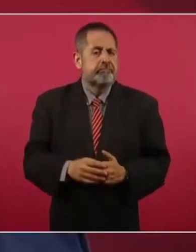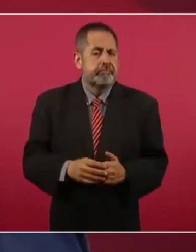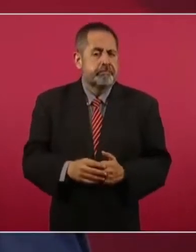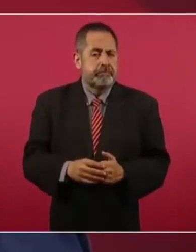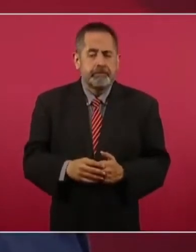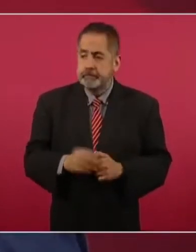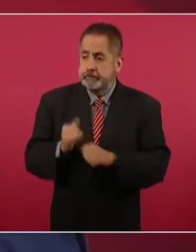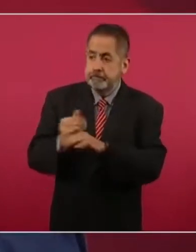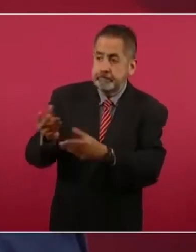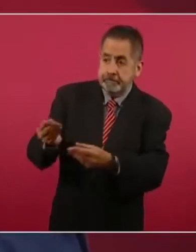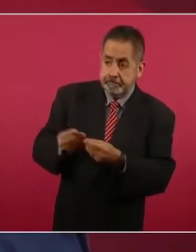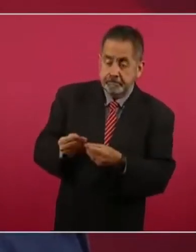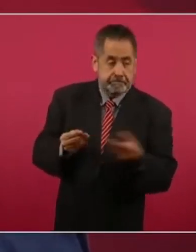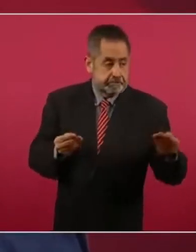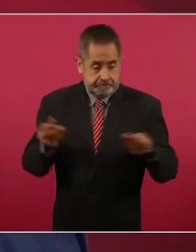por información,